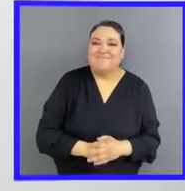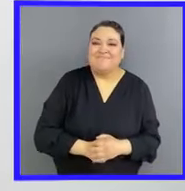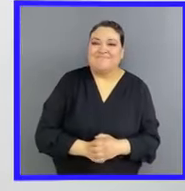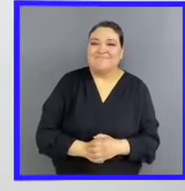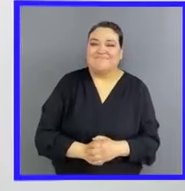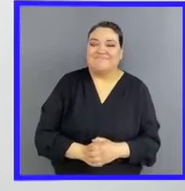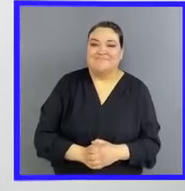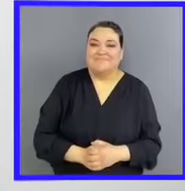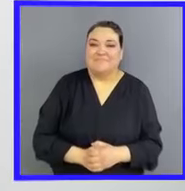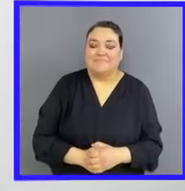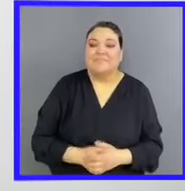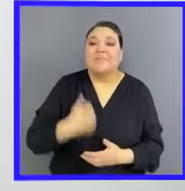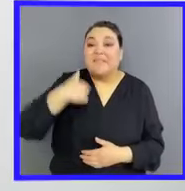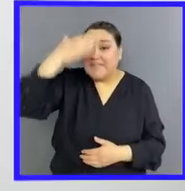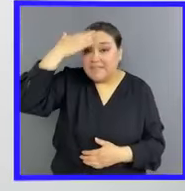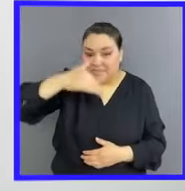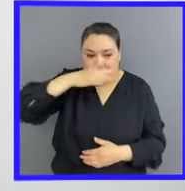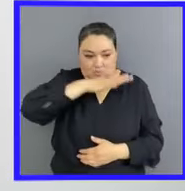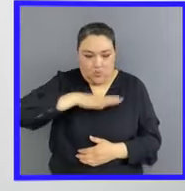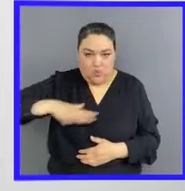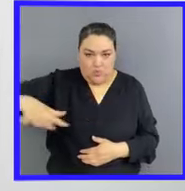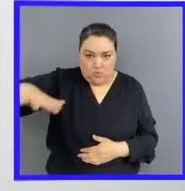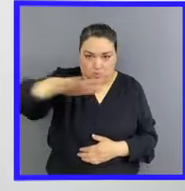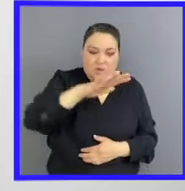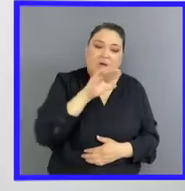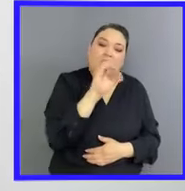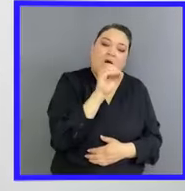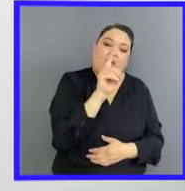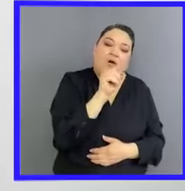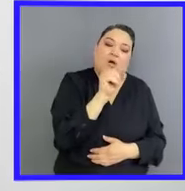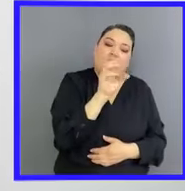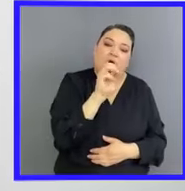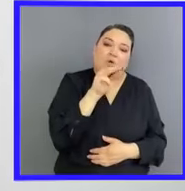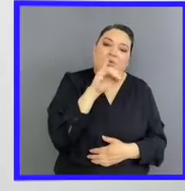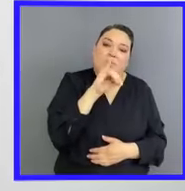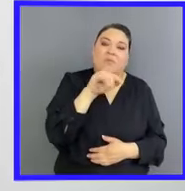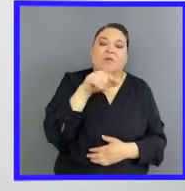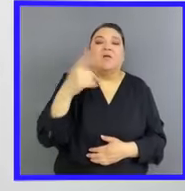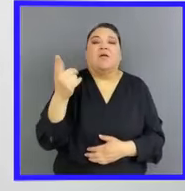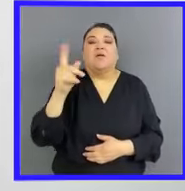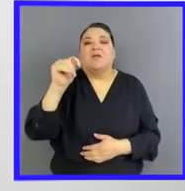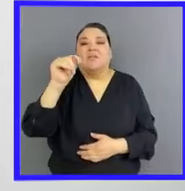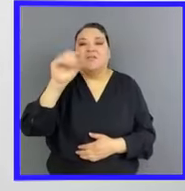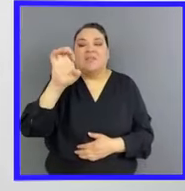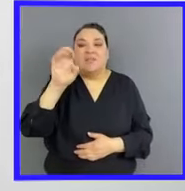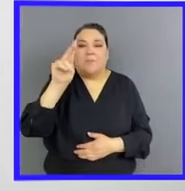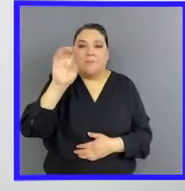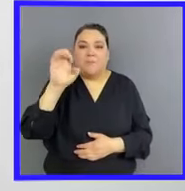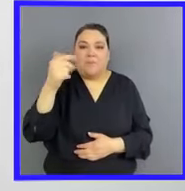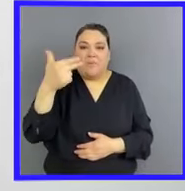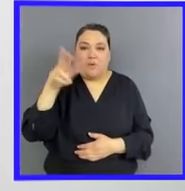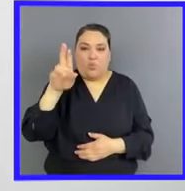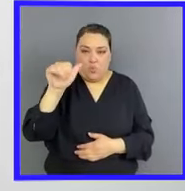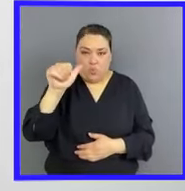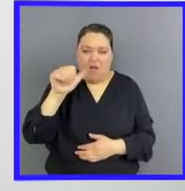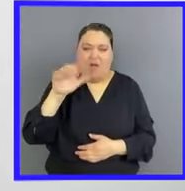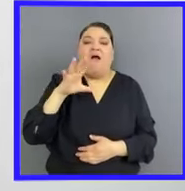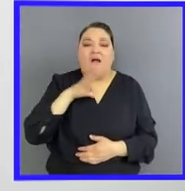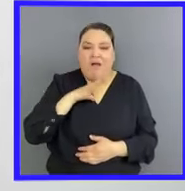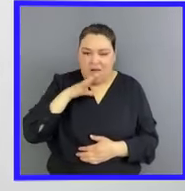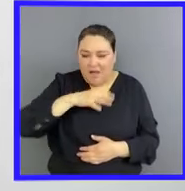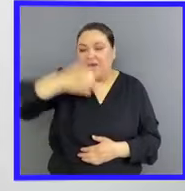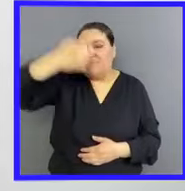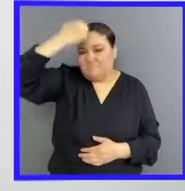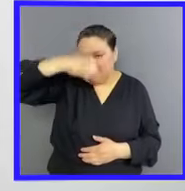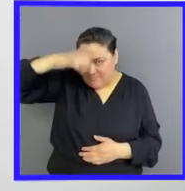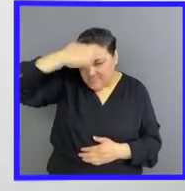Sabemos que la región Otomí de Pegua, con las comunidades indígenas, pues existen varios saberes,